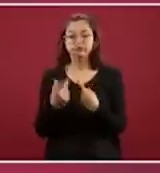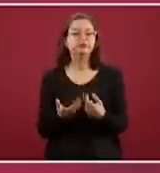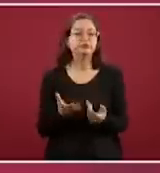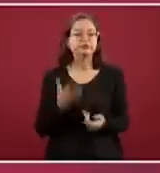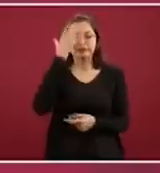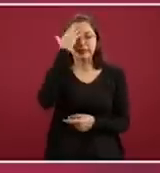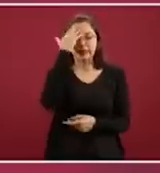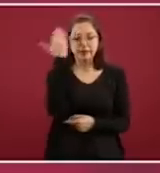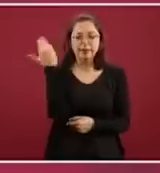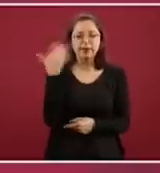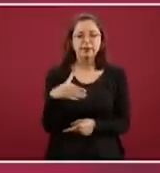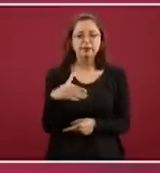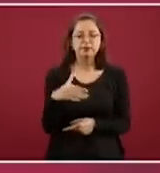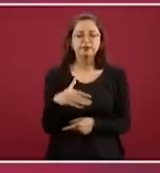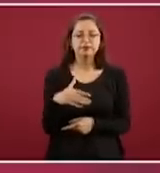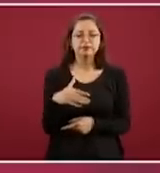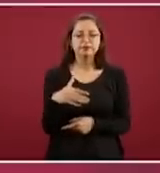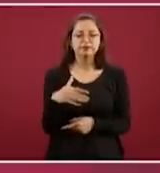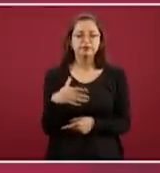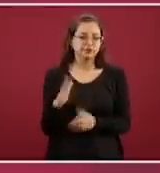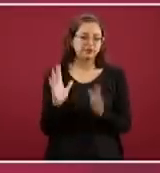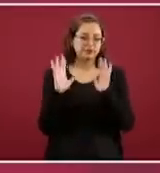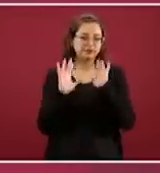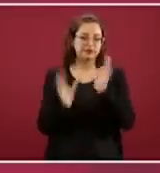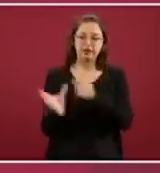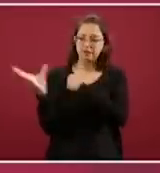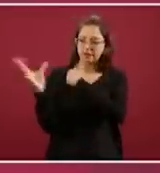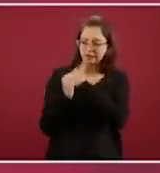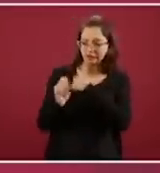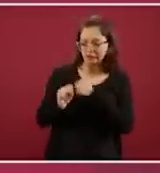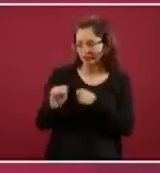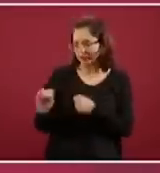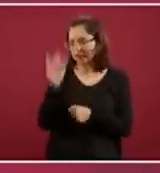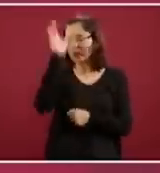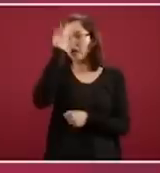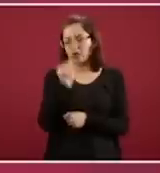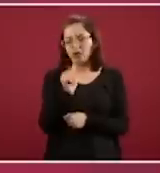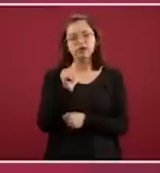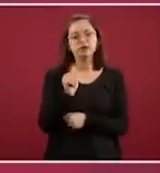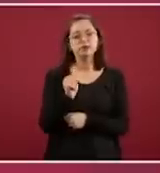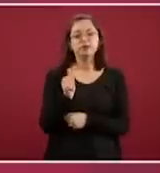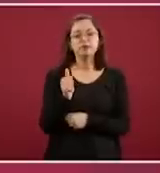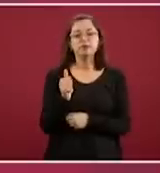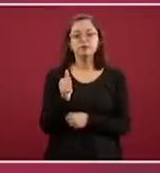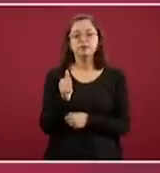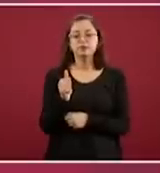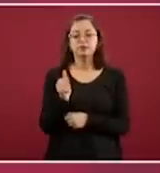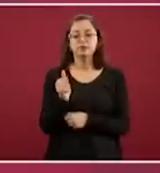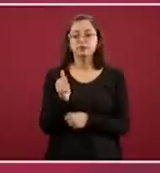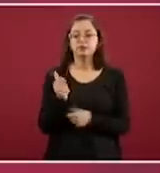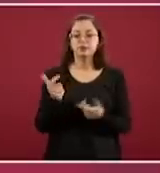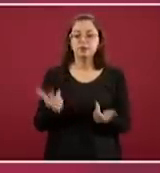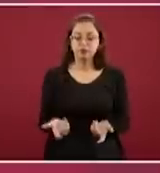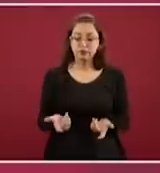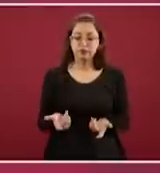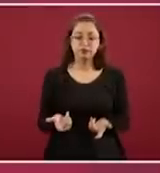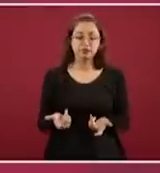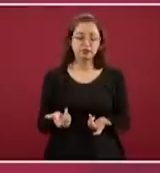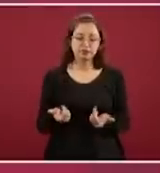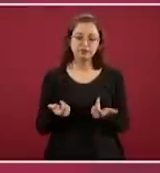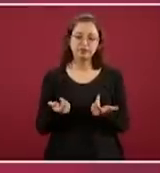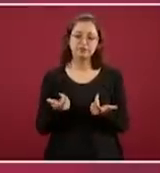tenemos la anuencia. De todas formas, tiene que